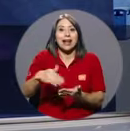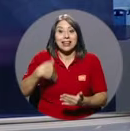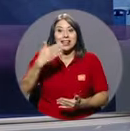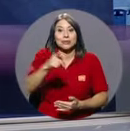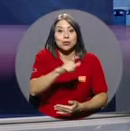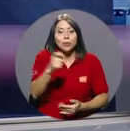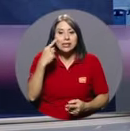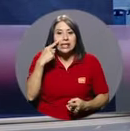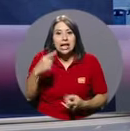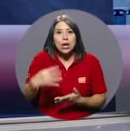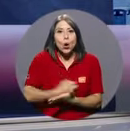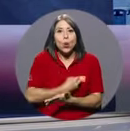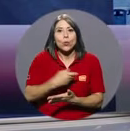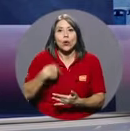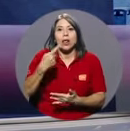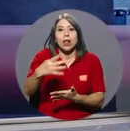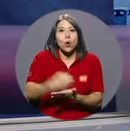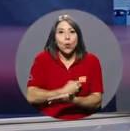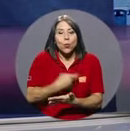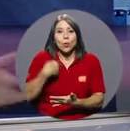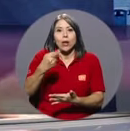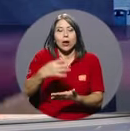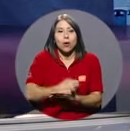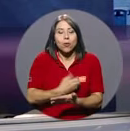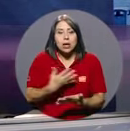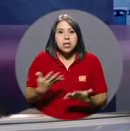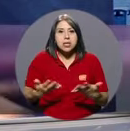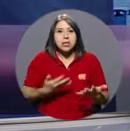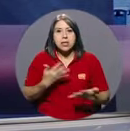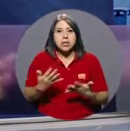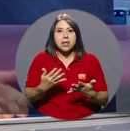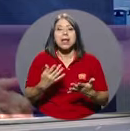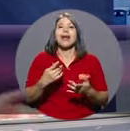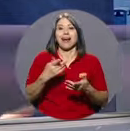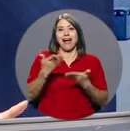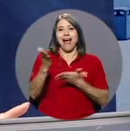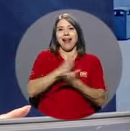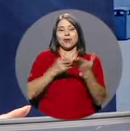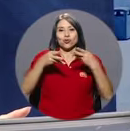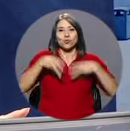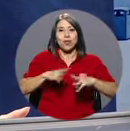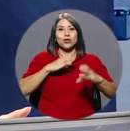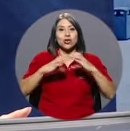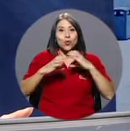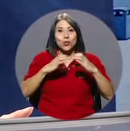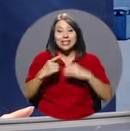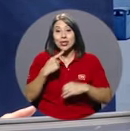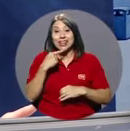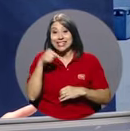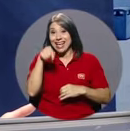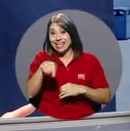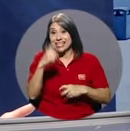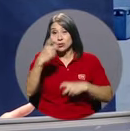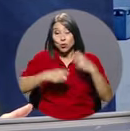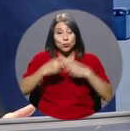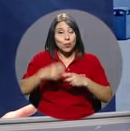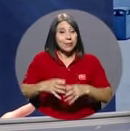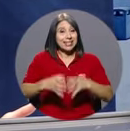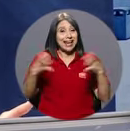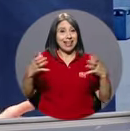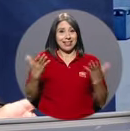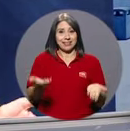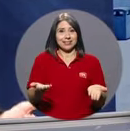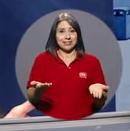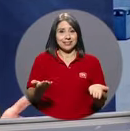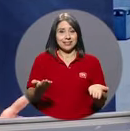llega un cobro y después el otro cobro. Y eso ha venido haciendo que incluso algunos medios de comunicación lo han puesto como uno de los grandes problemas que